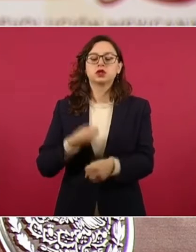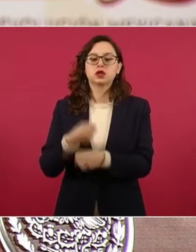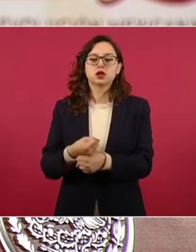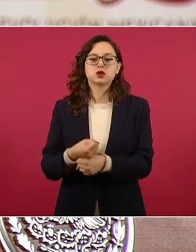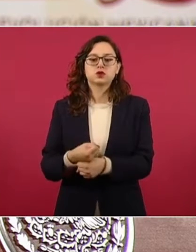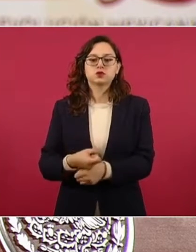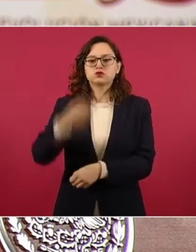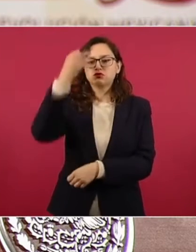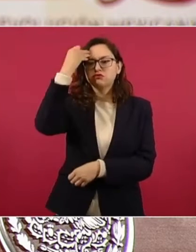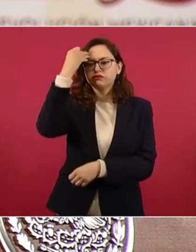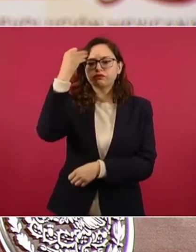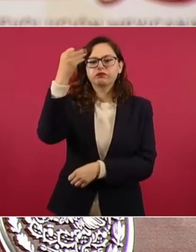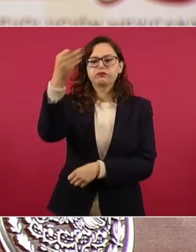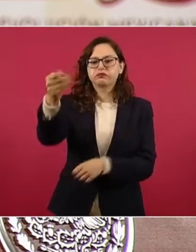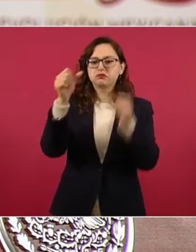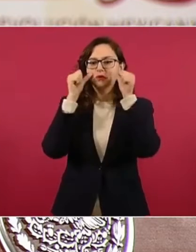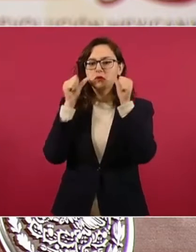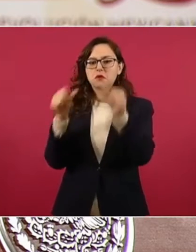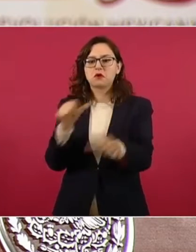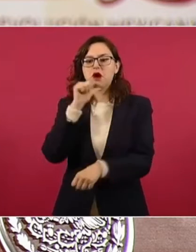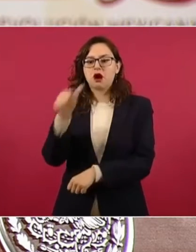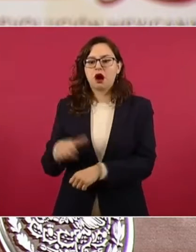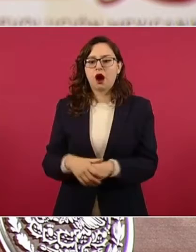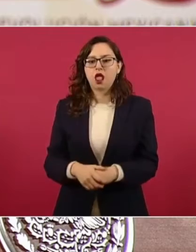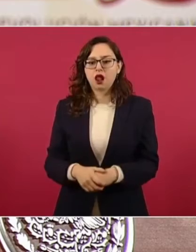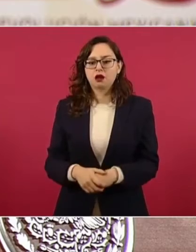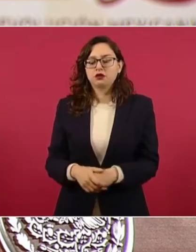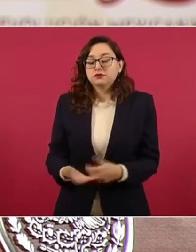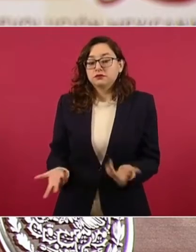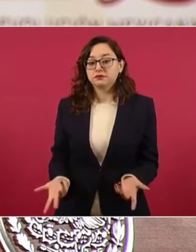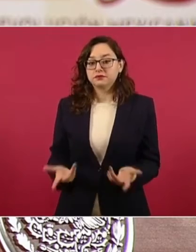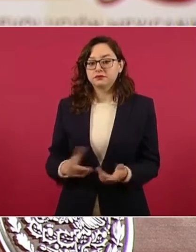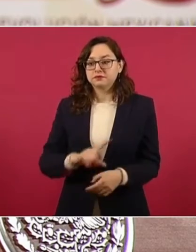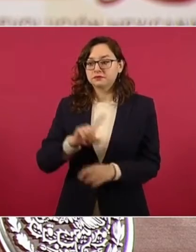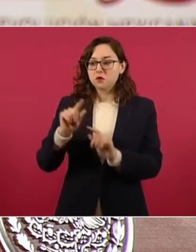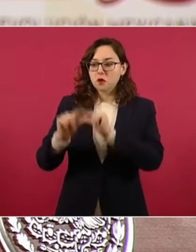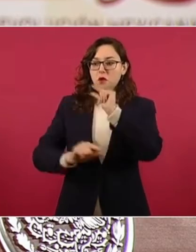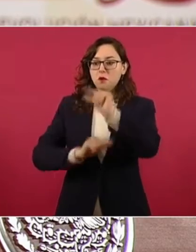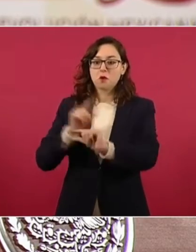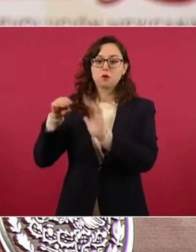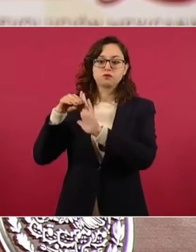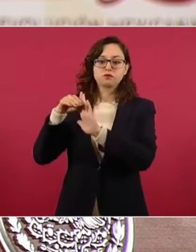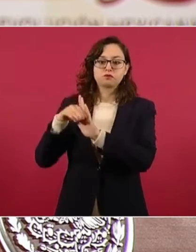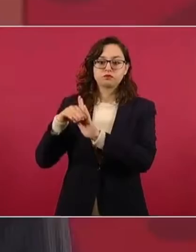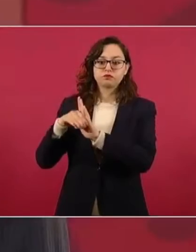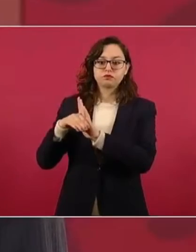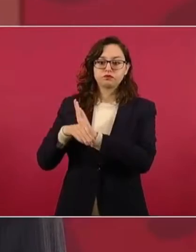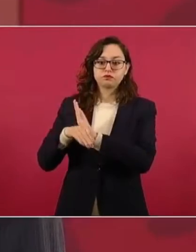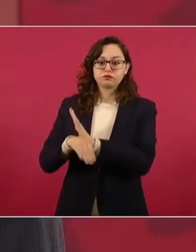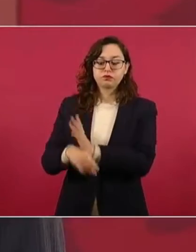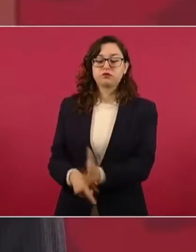durante muchísimos años. Lo que imperaba en salud era la